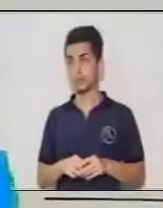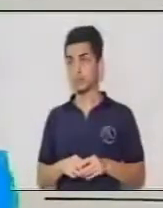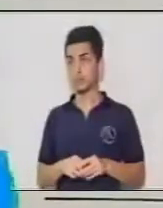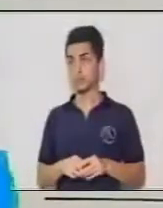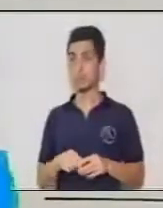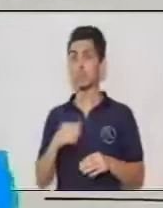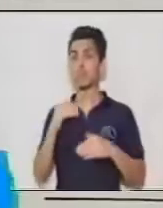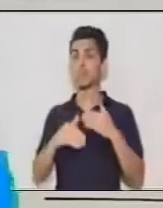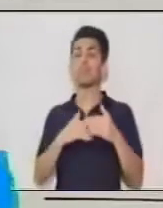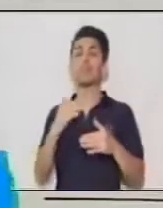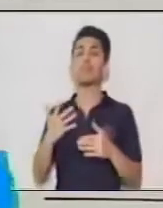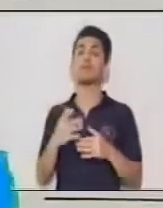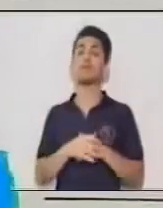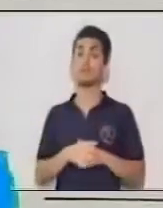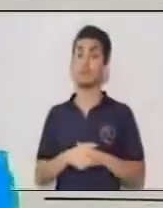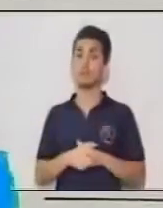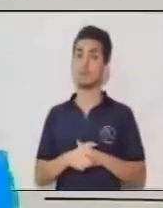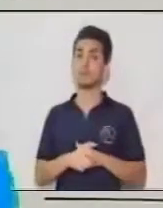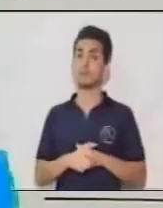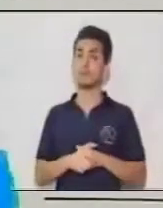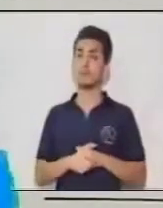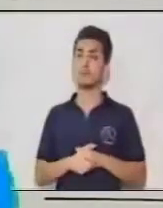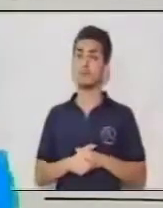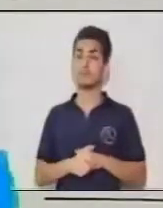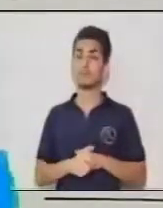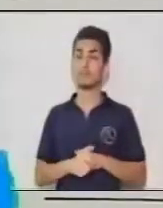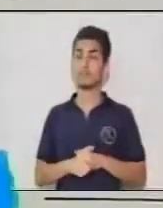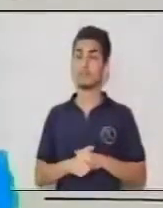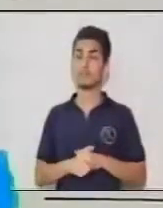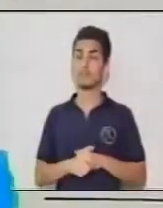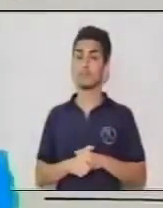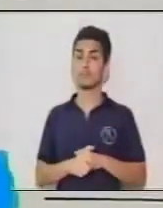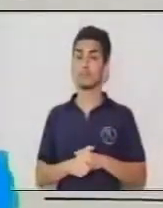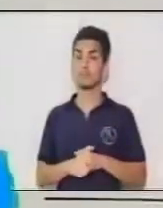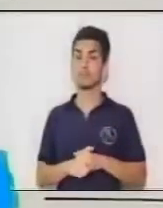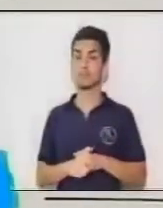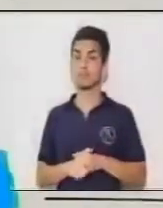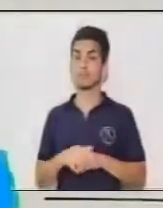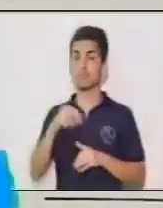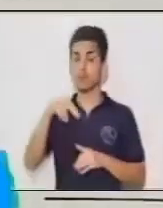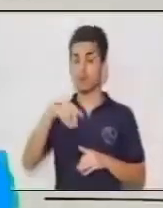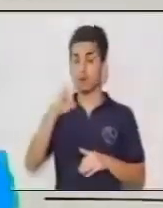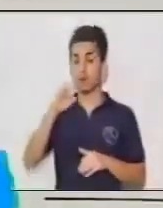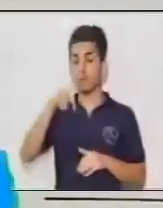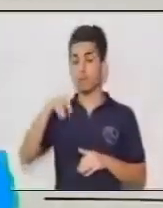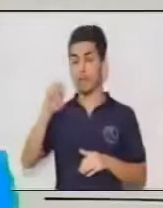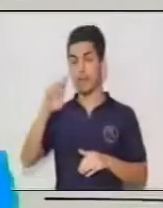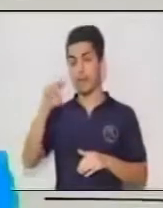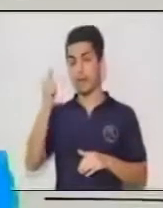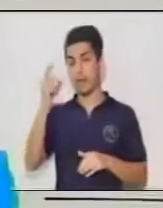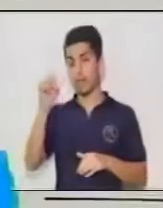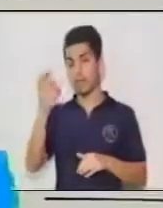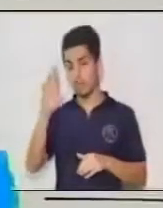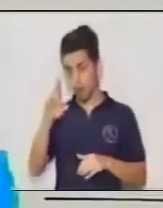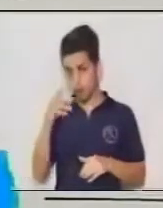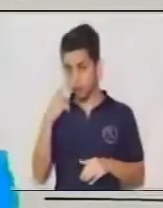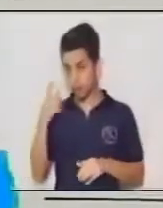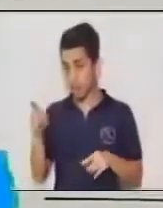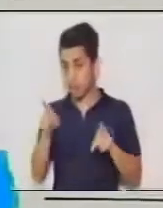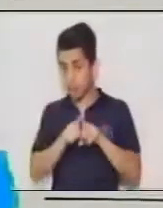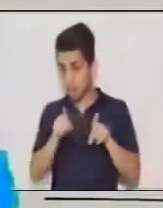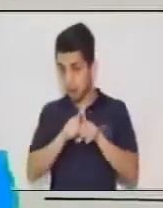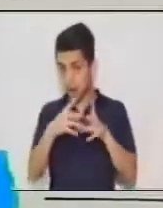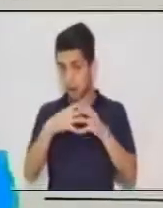Luego, si el numerador y el denominador son iguales, entonces en